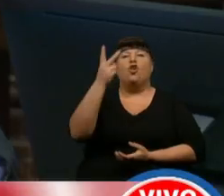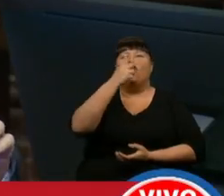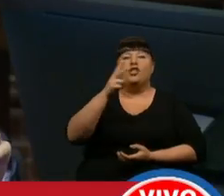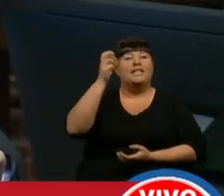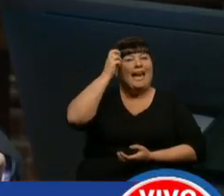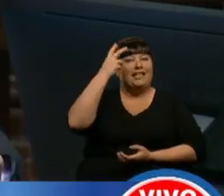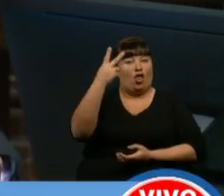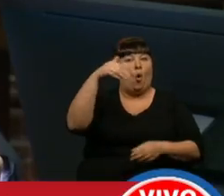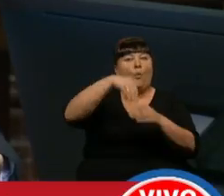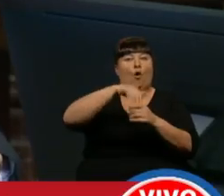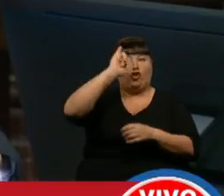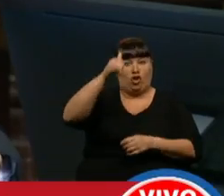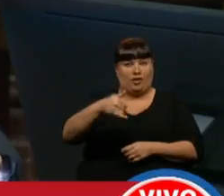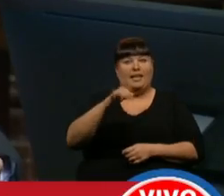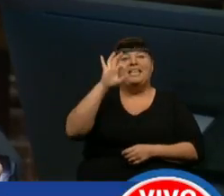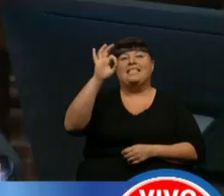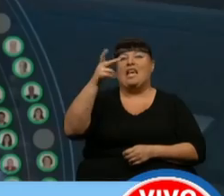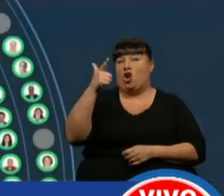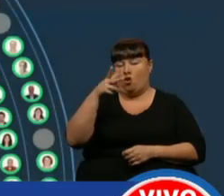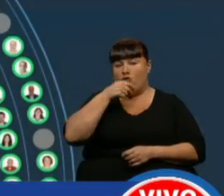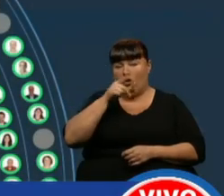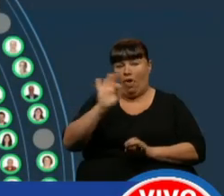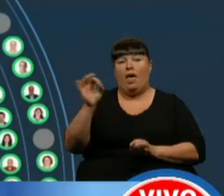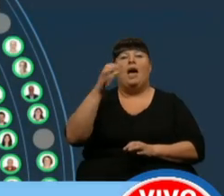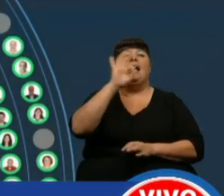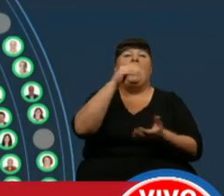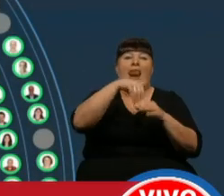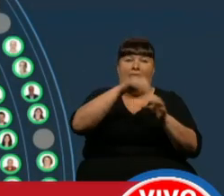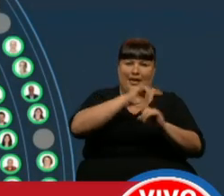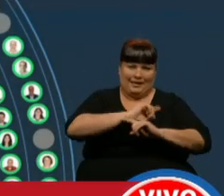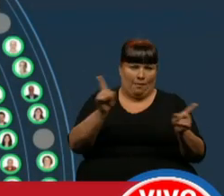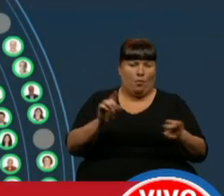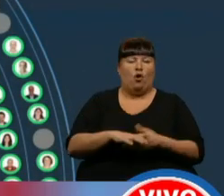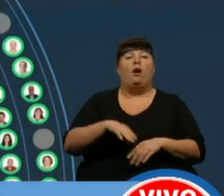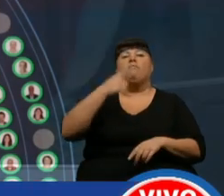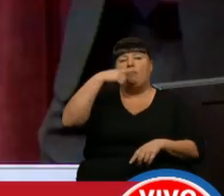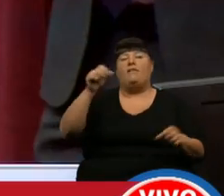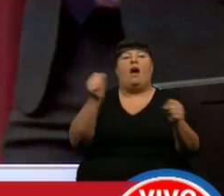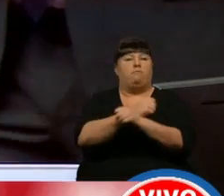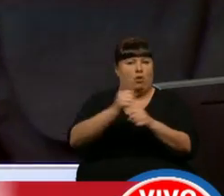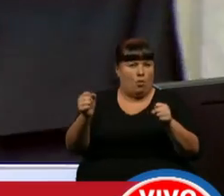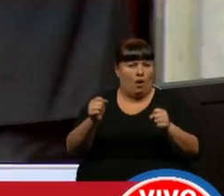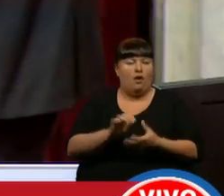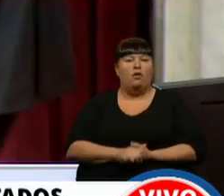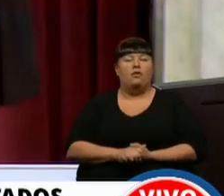232 afirmativos 0 negativos cero abstenciones resulta afirmativo se